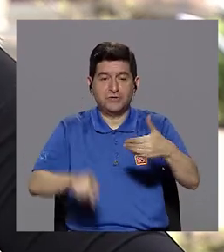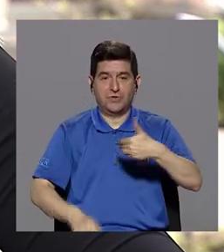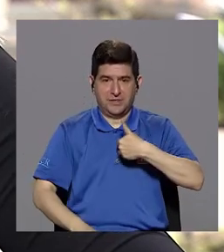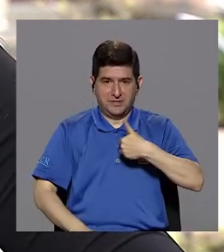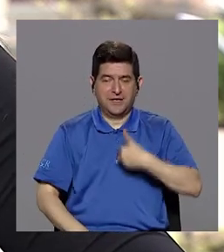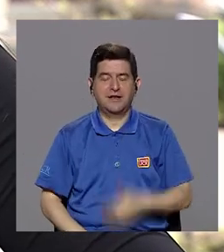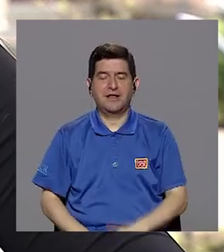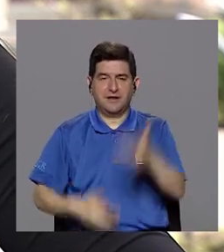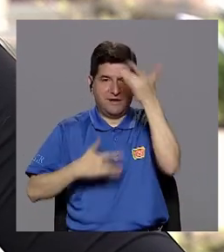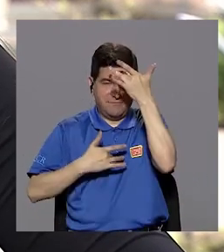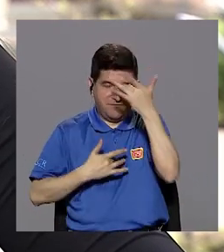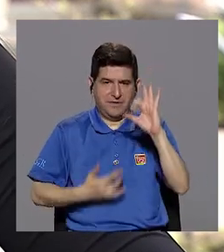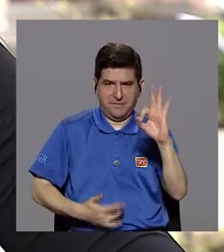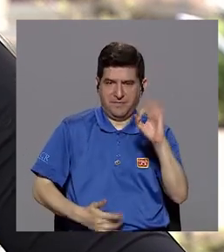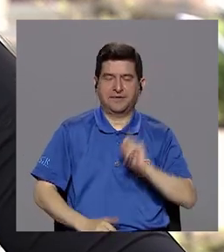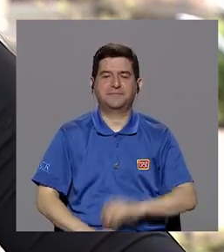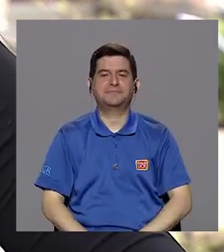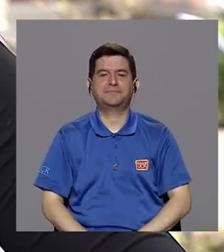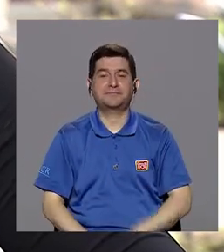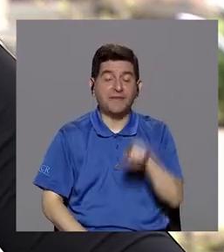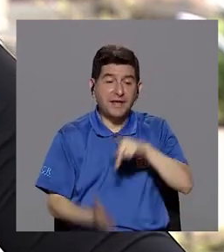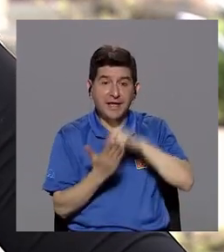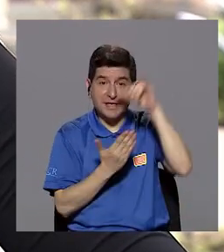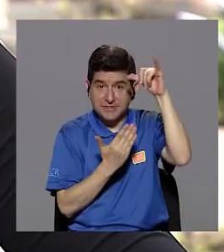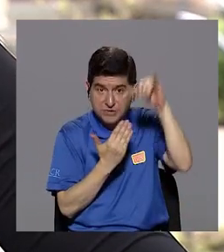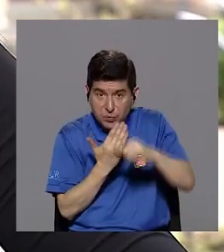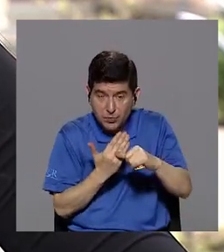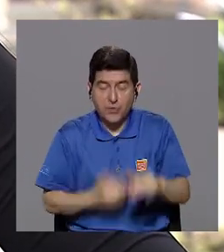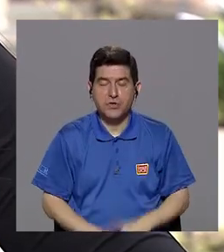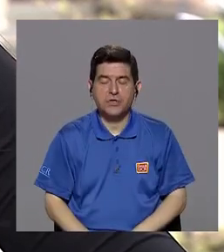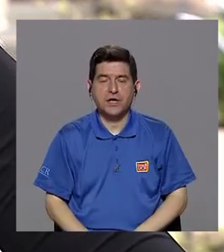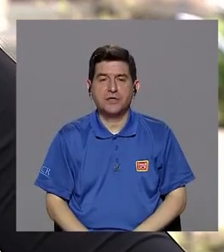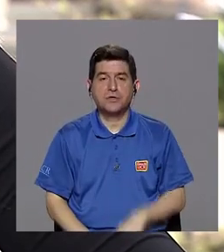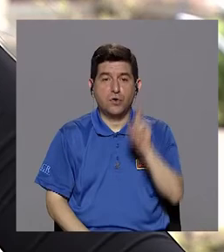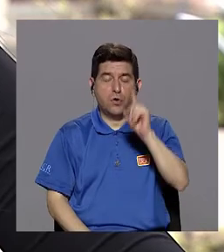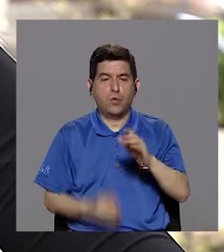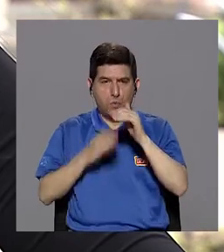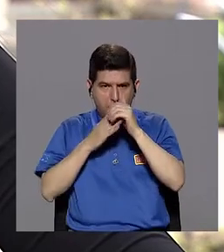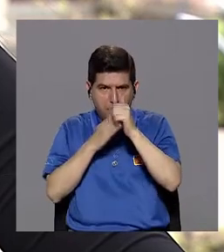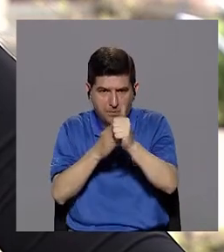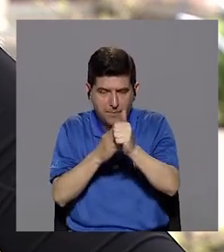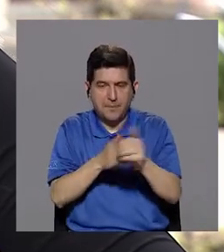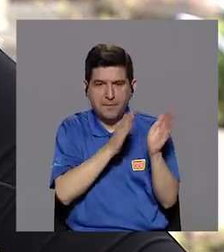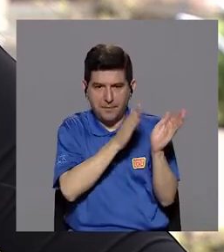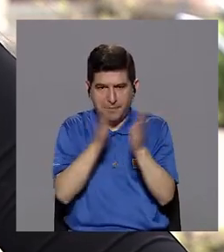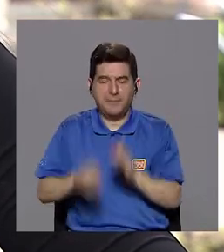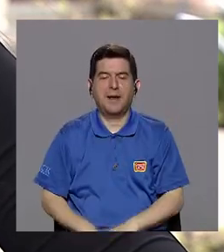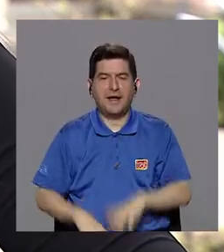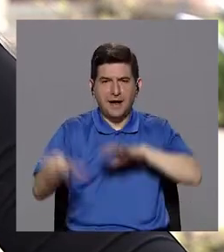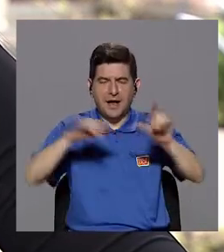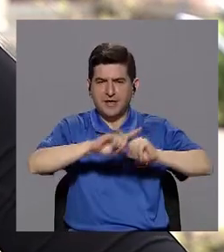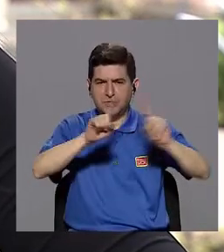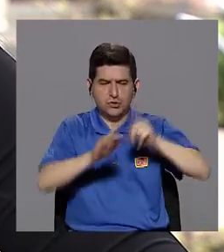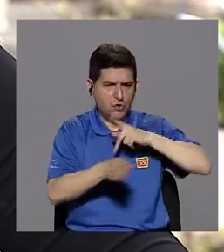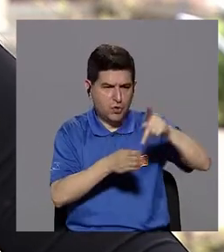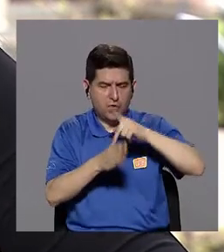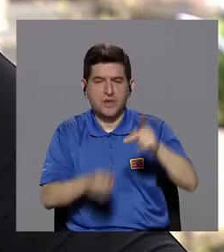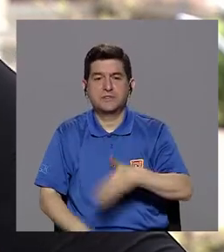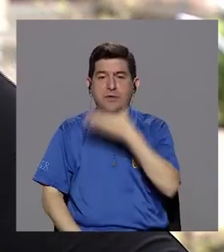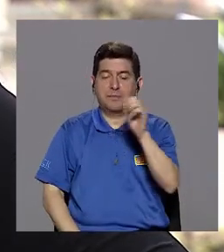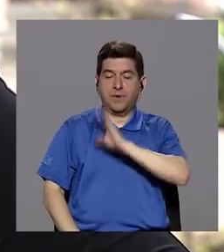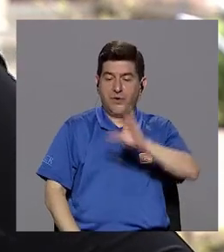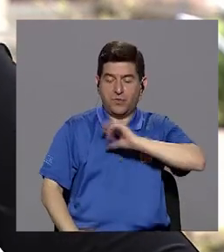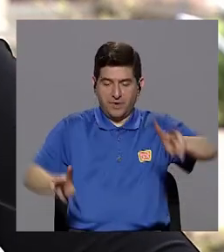con Fibromialgia. Este proyecto es un plan piloto de acciones interdisciplinarias para mejorar